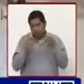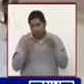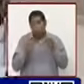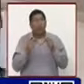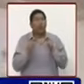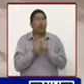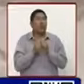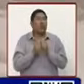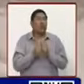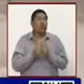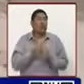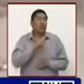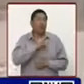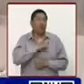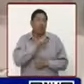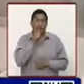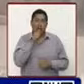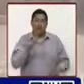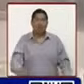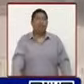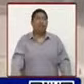la presencia de los bomberos.